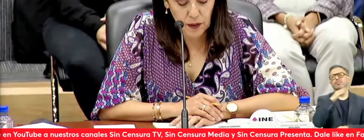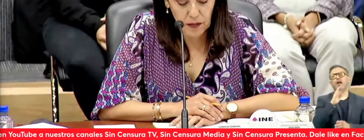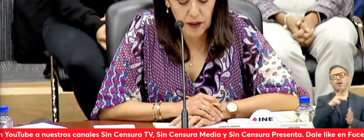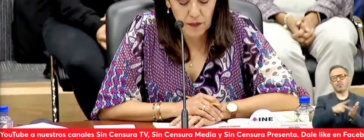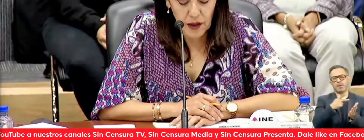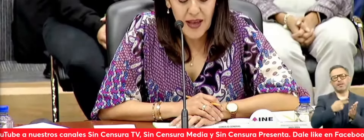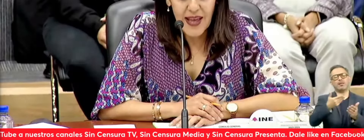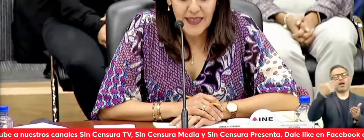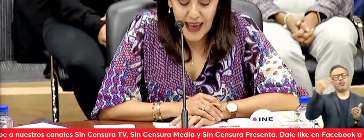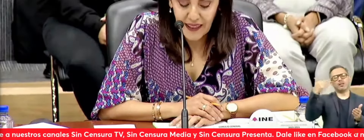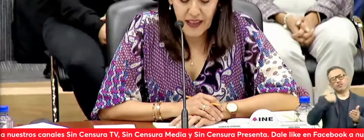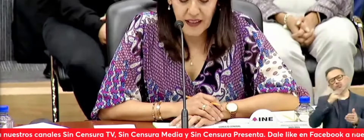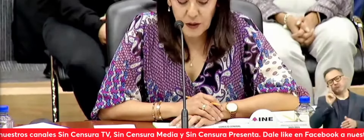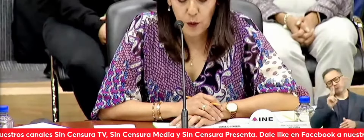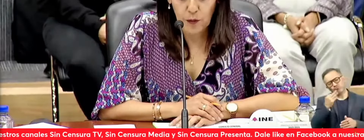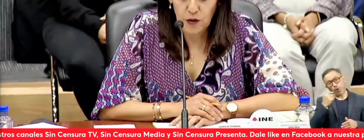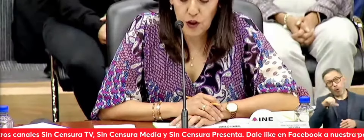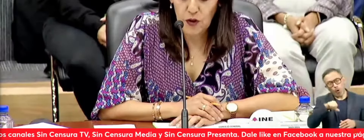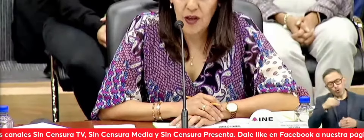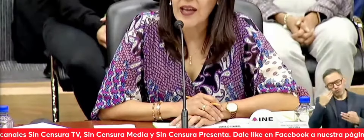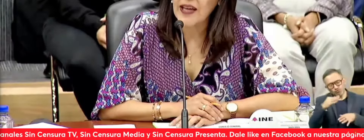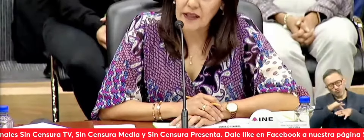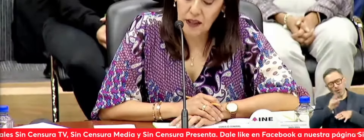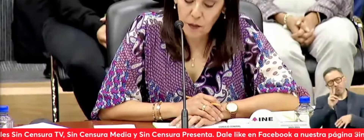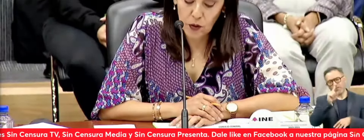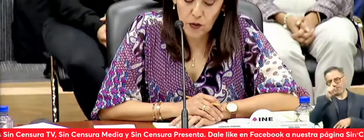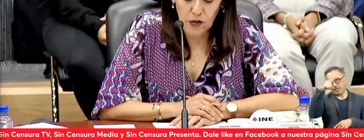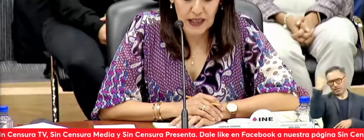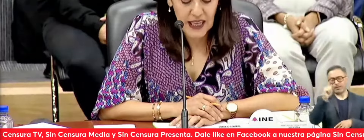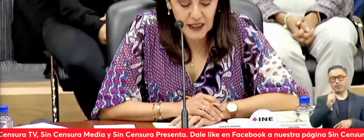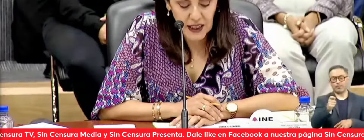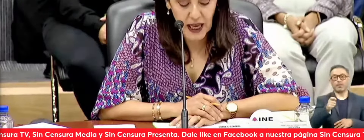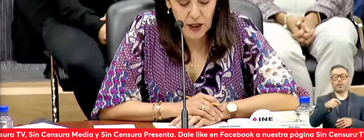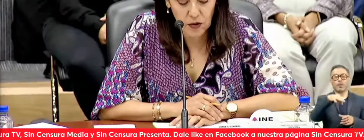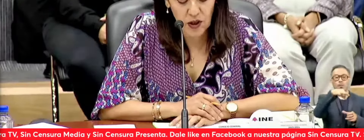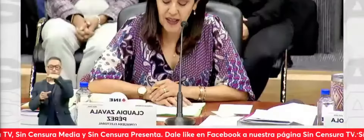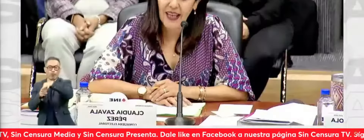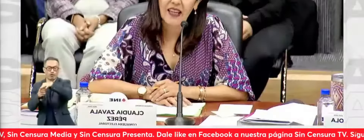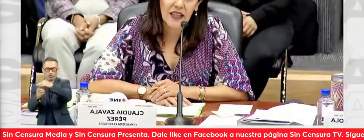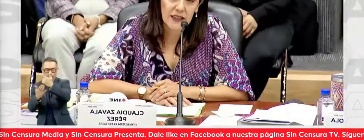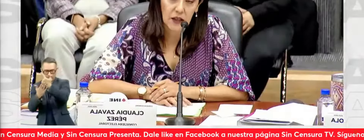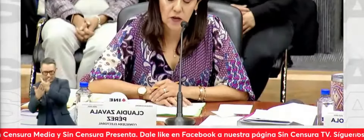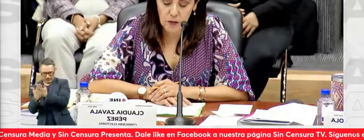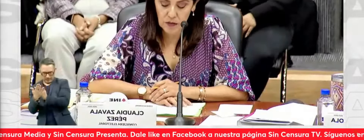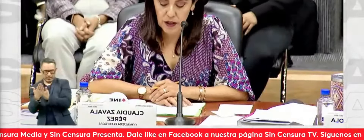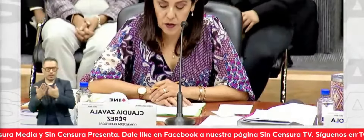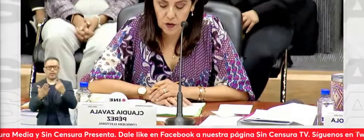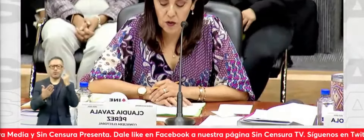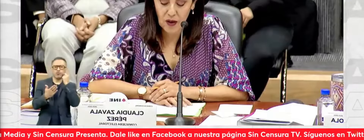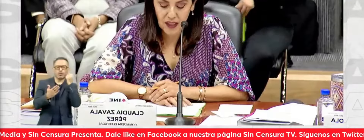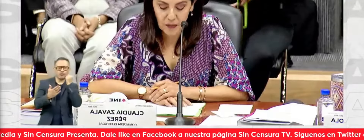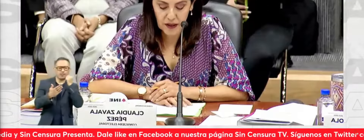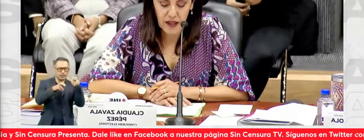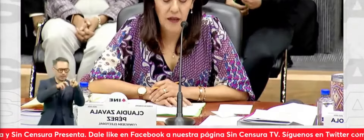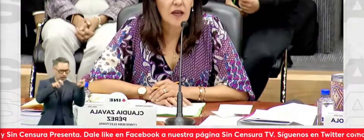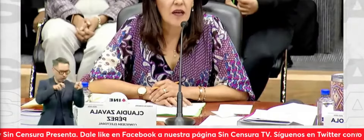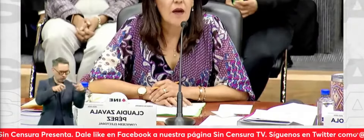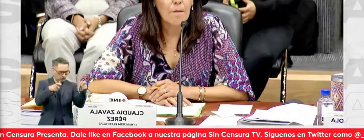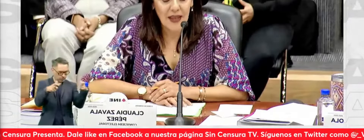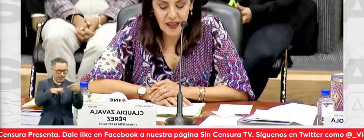palpable. Dada la desproporción entre votos y escaños que desde 2021